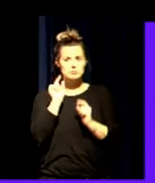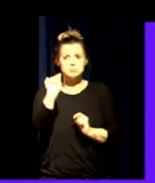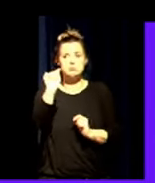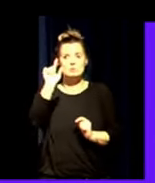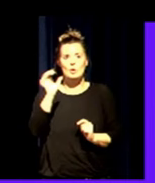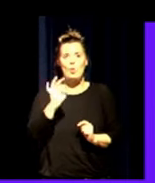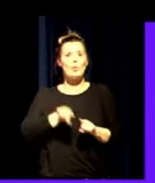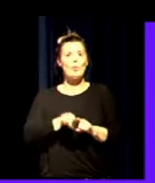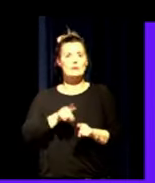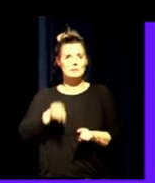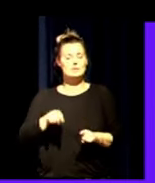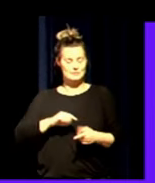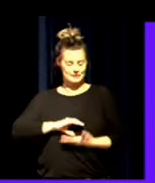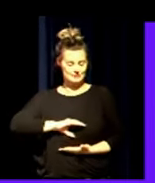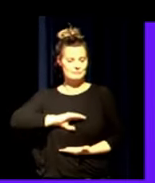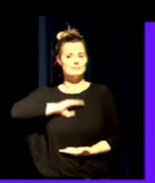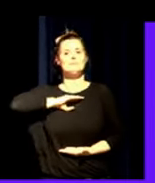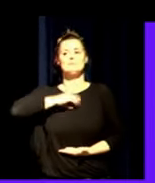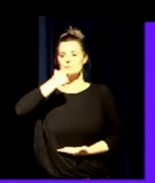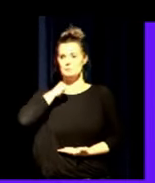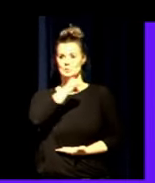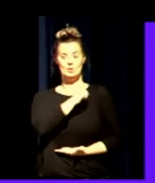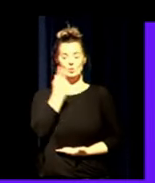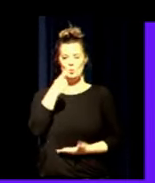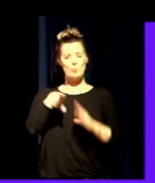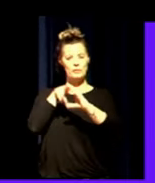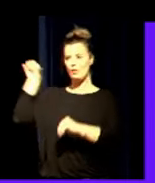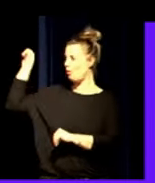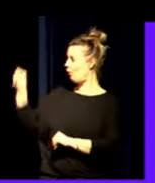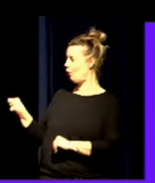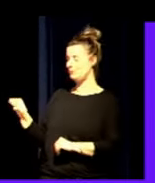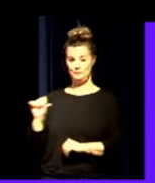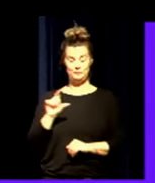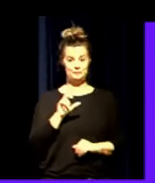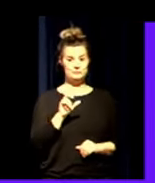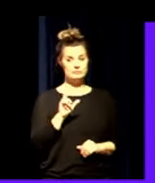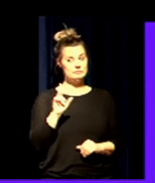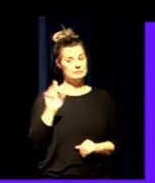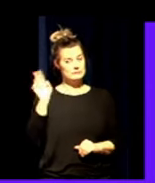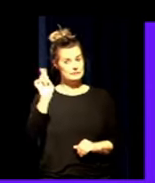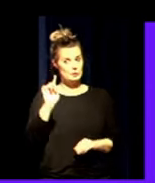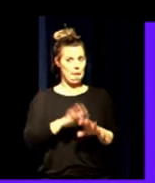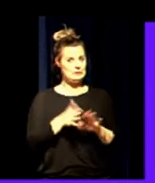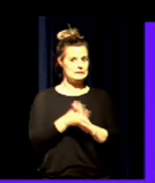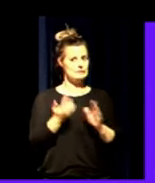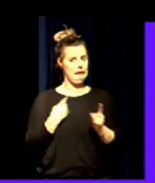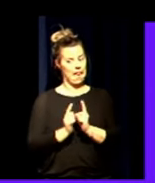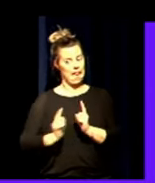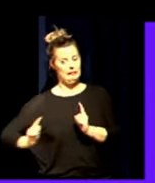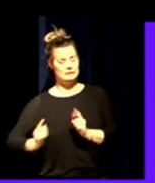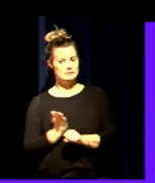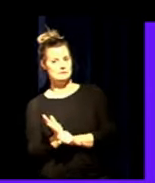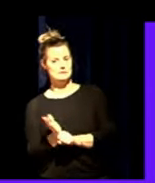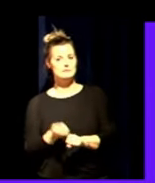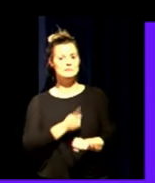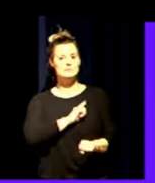crecimiento personal para los alumnos y las alumnas. Tengo un vídeo que no, porque era alargarse mucho, de un equipo de